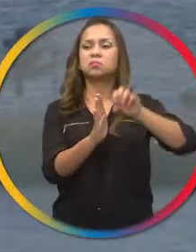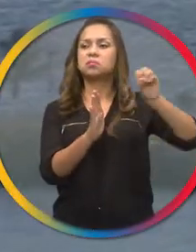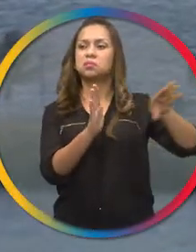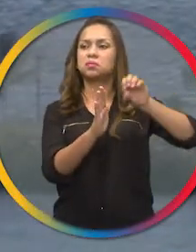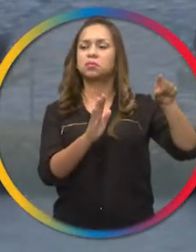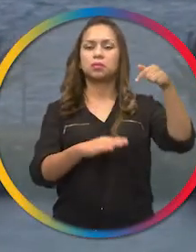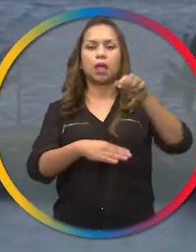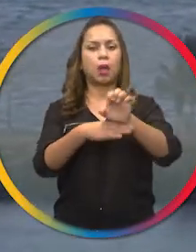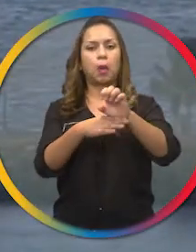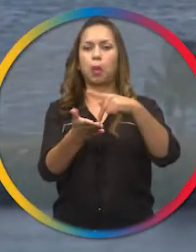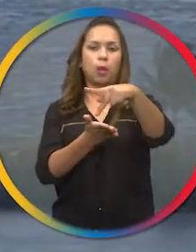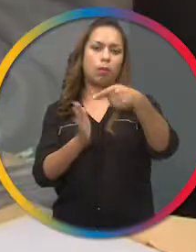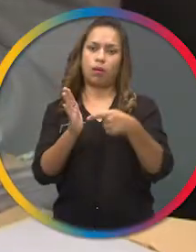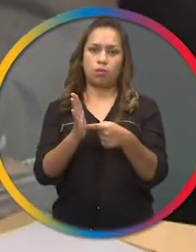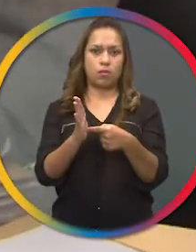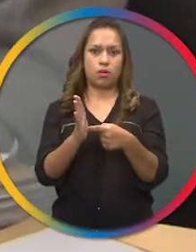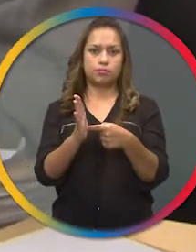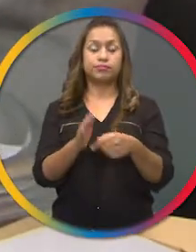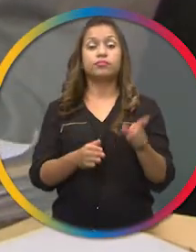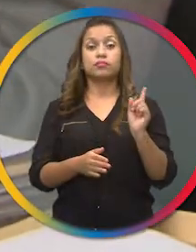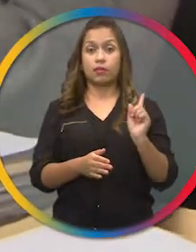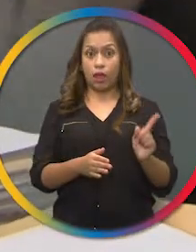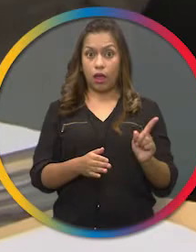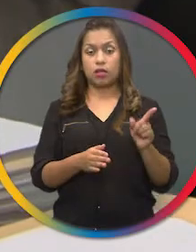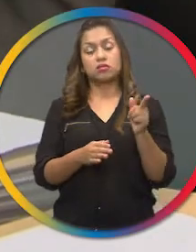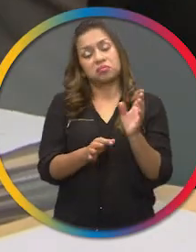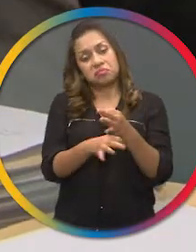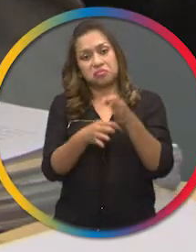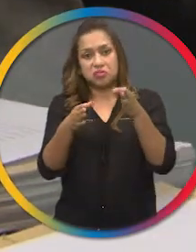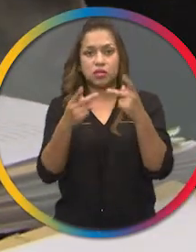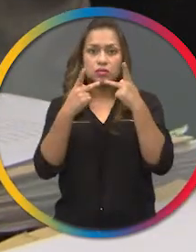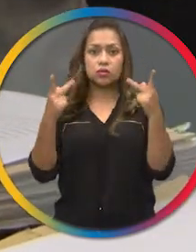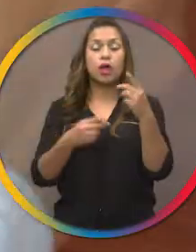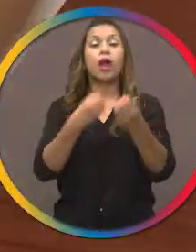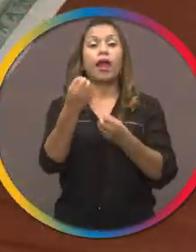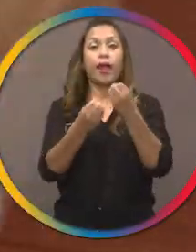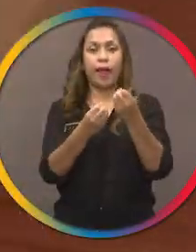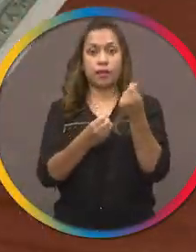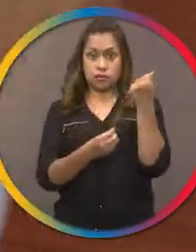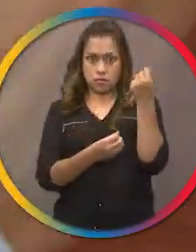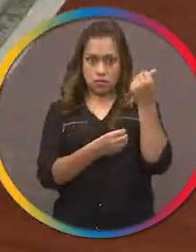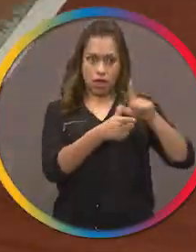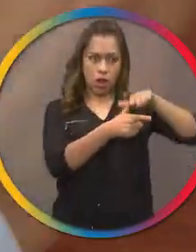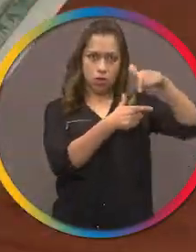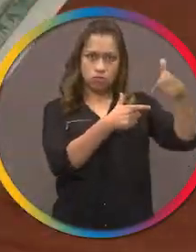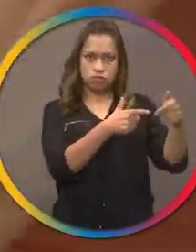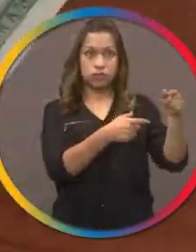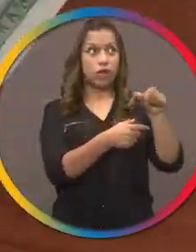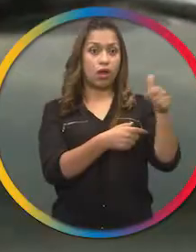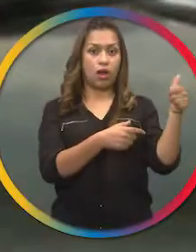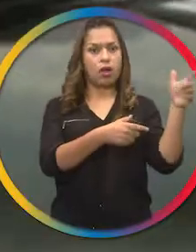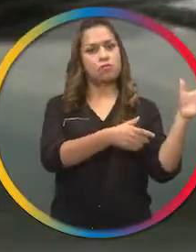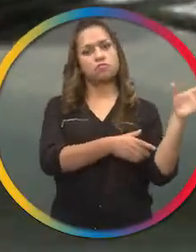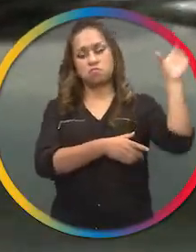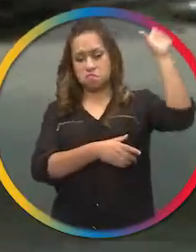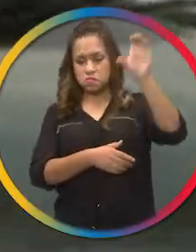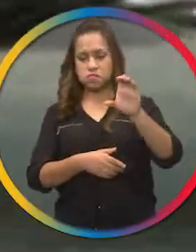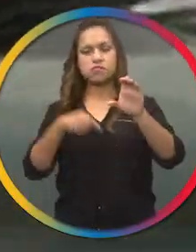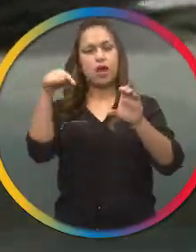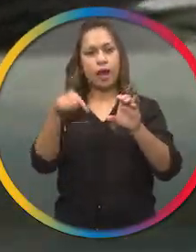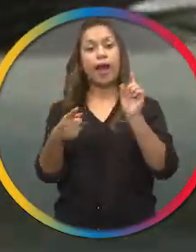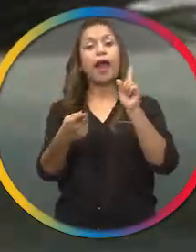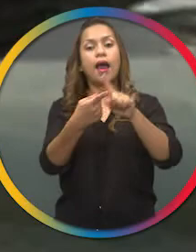o bienes en paraísos fiscales. Quienes quieran ejercer esos cargos deberán traer esas inversiones a Ecuador hasta marzo de